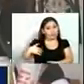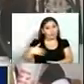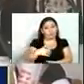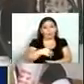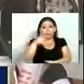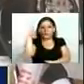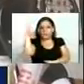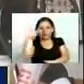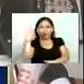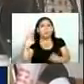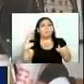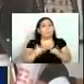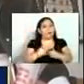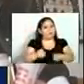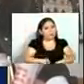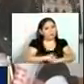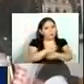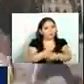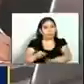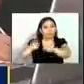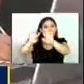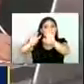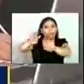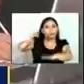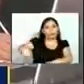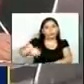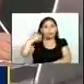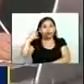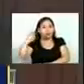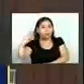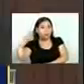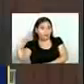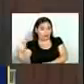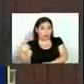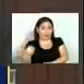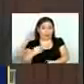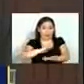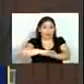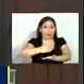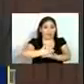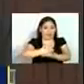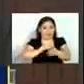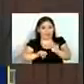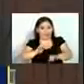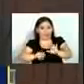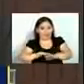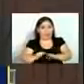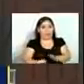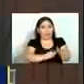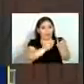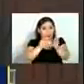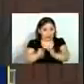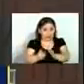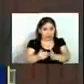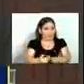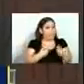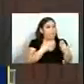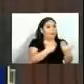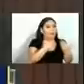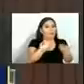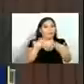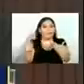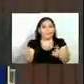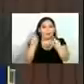barrera También anunció La entrega De 9000 computadoras A docentes Comenzaremos Con la primera fase De distribución De